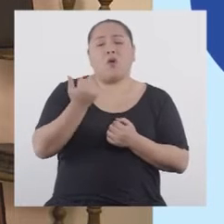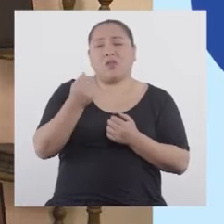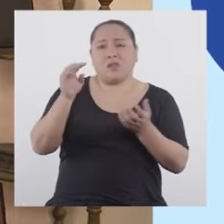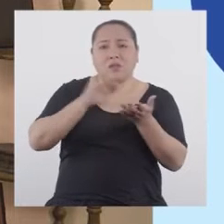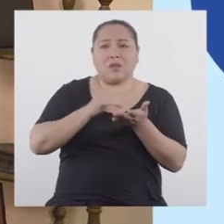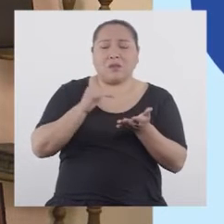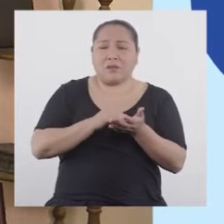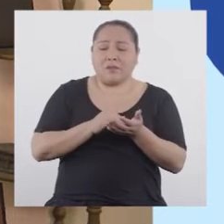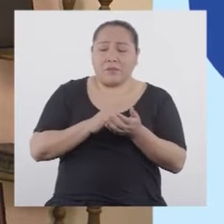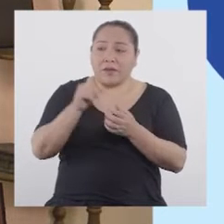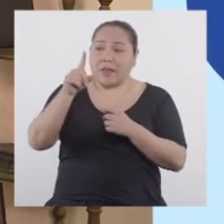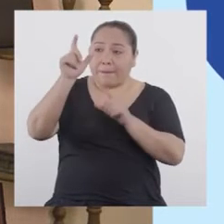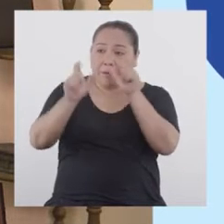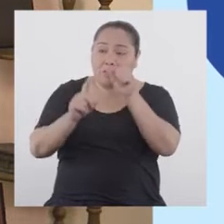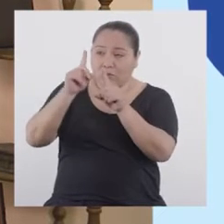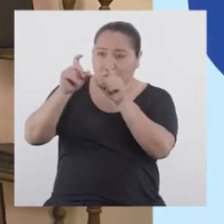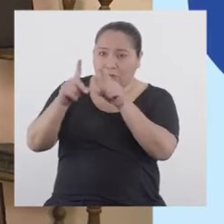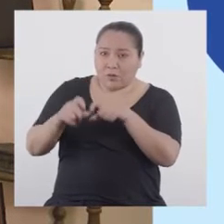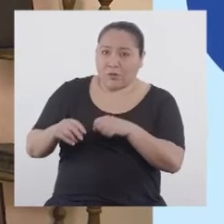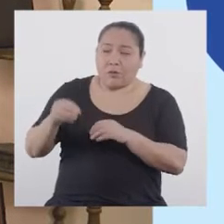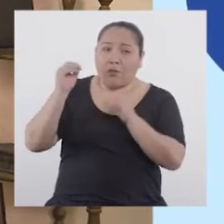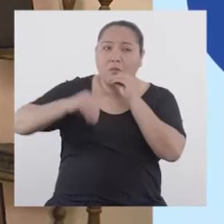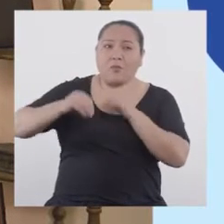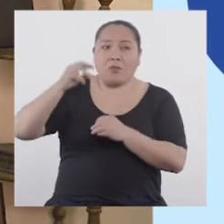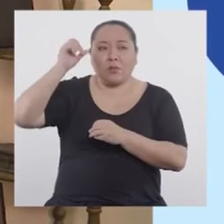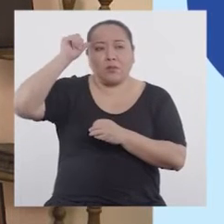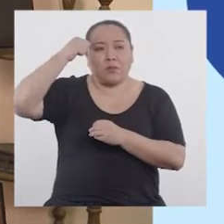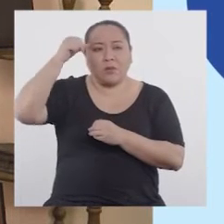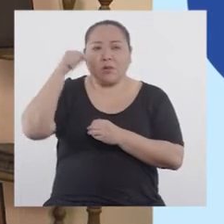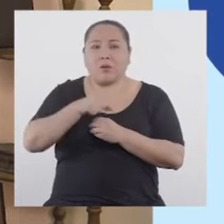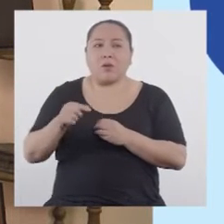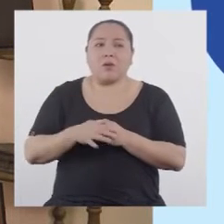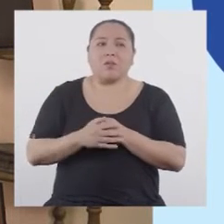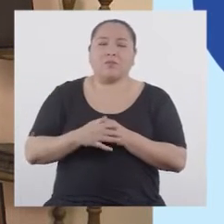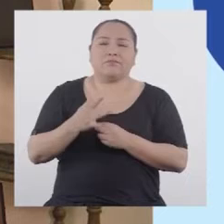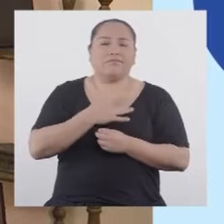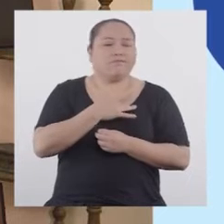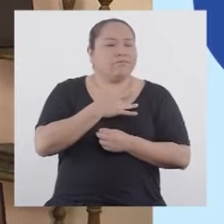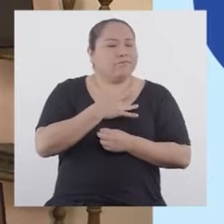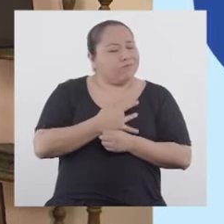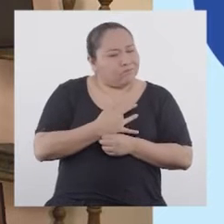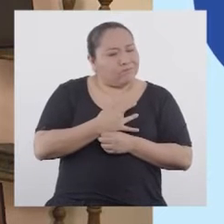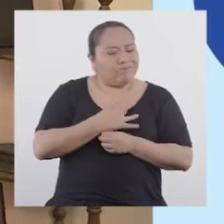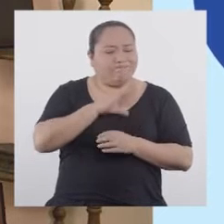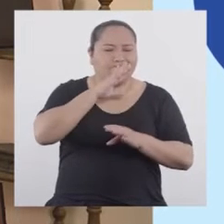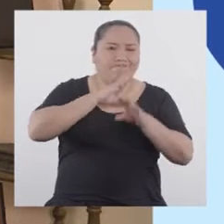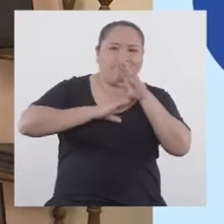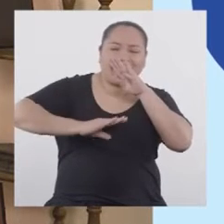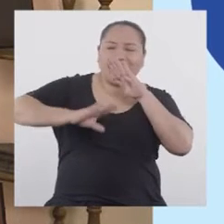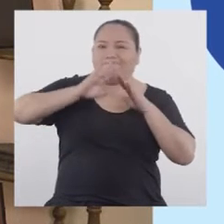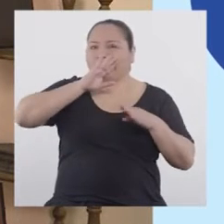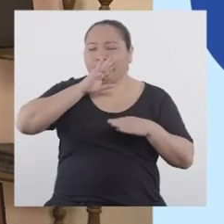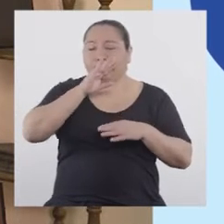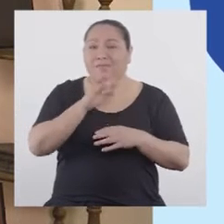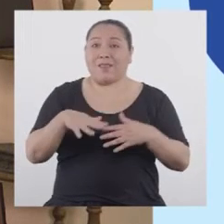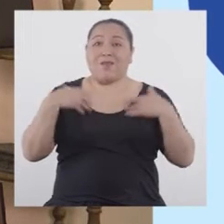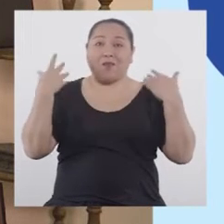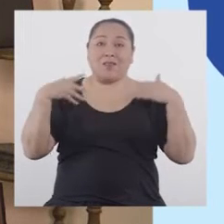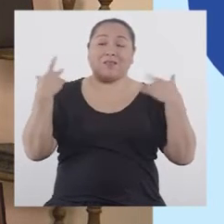que generen que la persona entrevistada haga aflorar recuerdos, incomodidades,